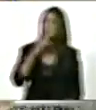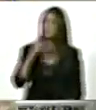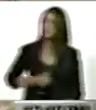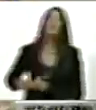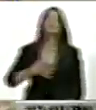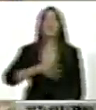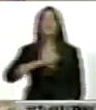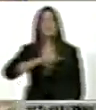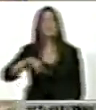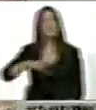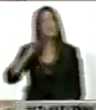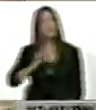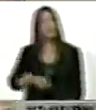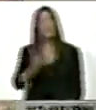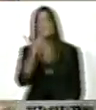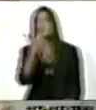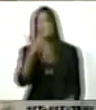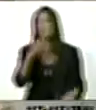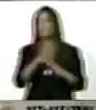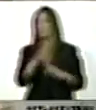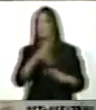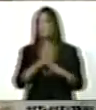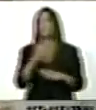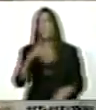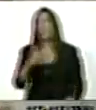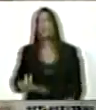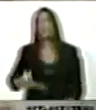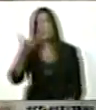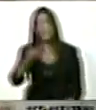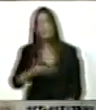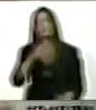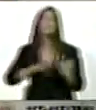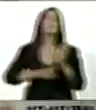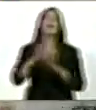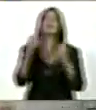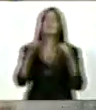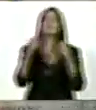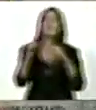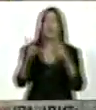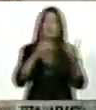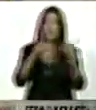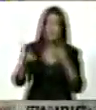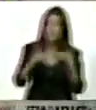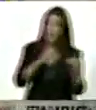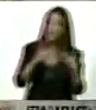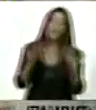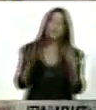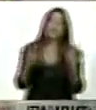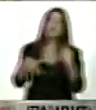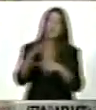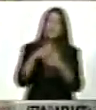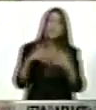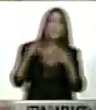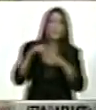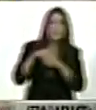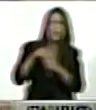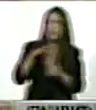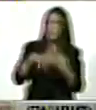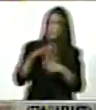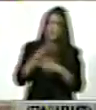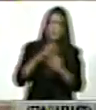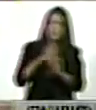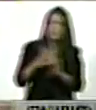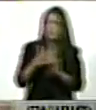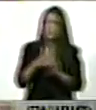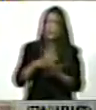Nosotros hemos tenido que lidiar con tres obstáculos importantes para el desenvolvimiento de la mesa de diálogo: las tensiones, las ambiciones internas y la profunda división